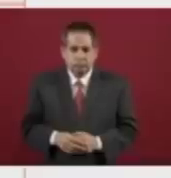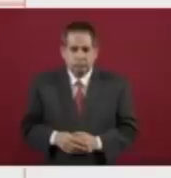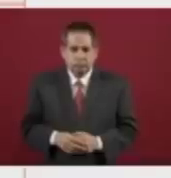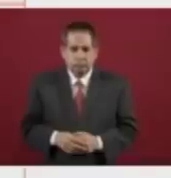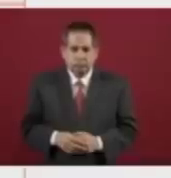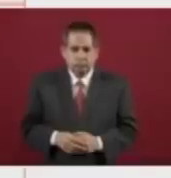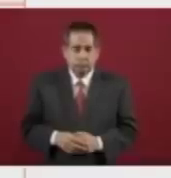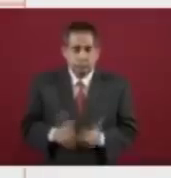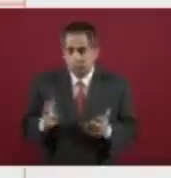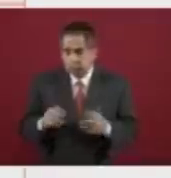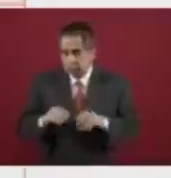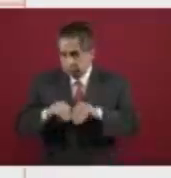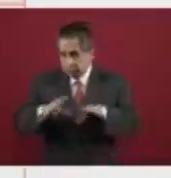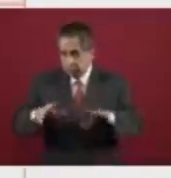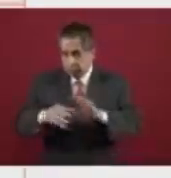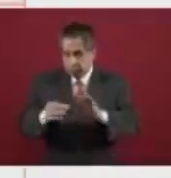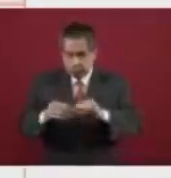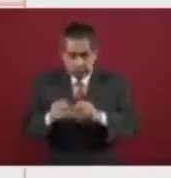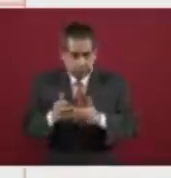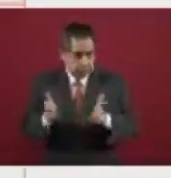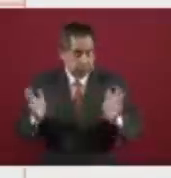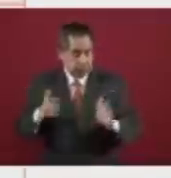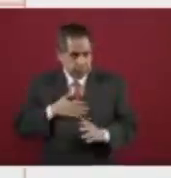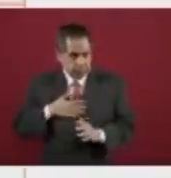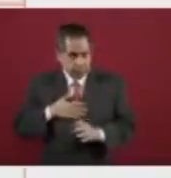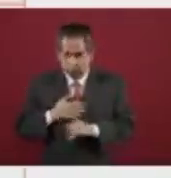Según nuestra información,